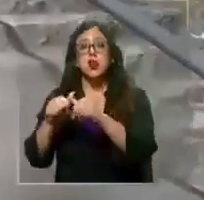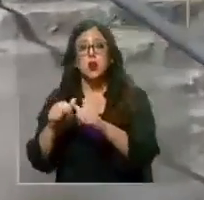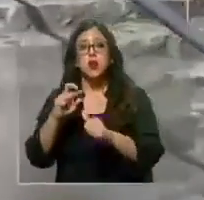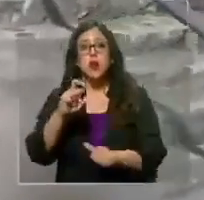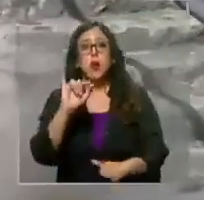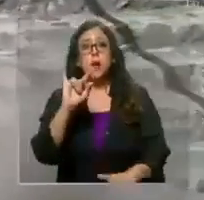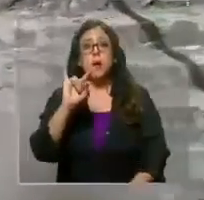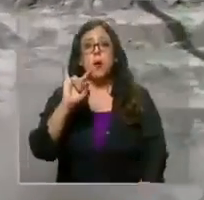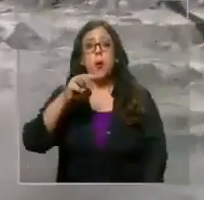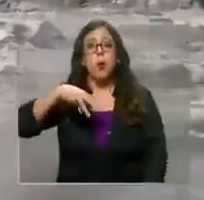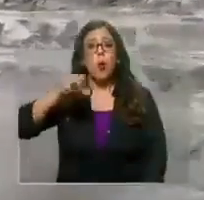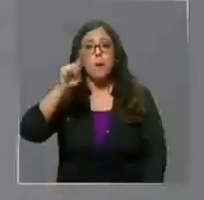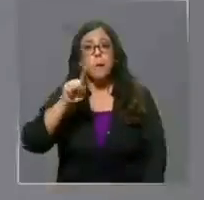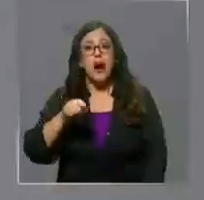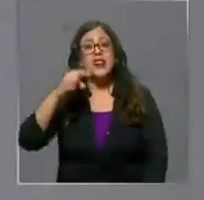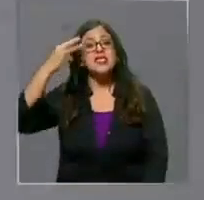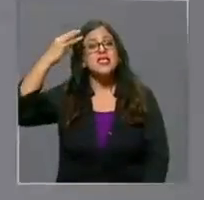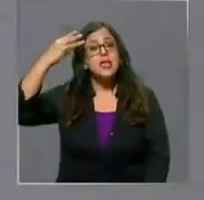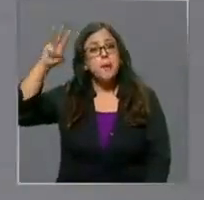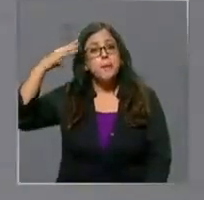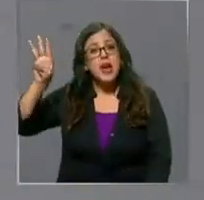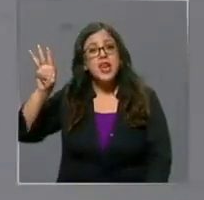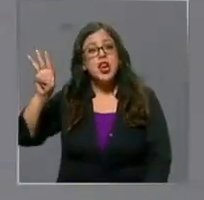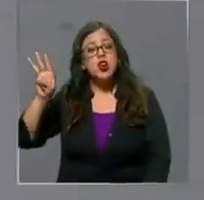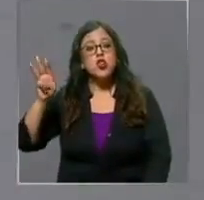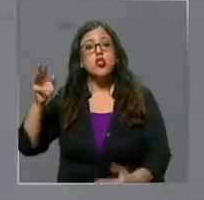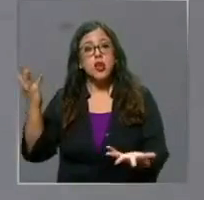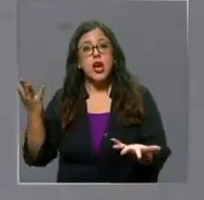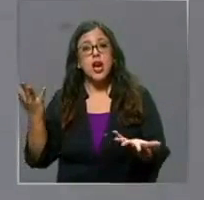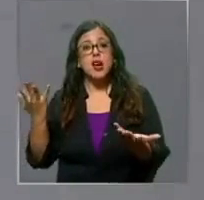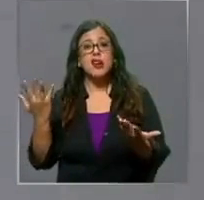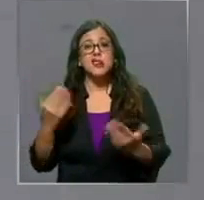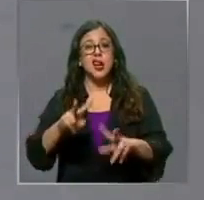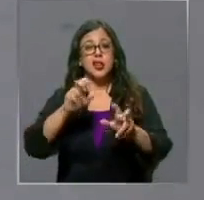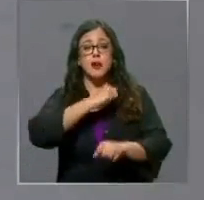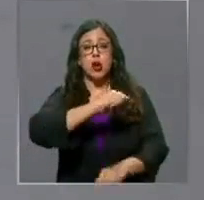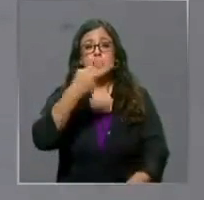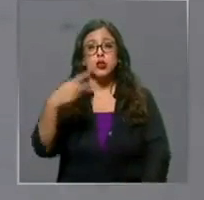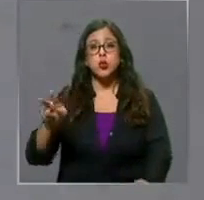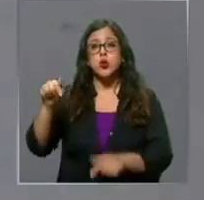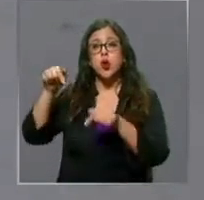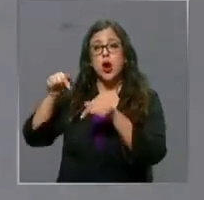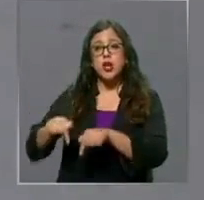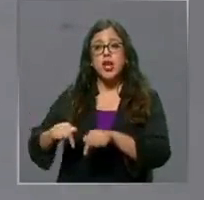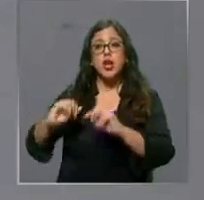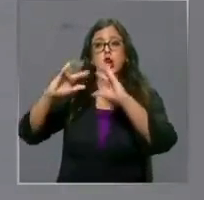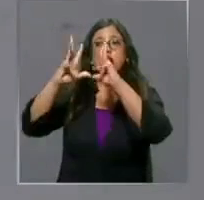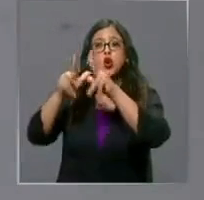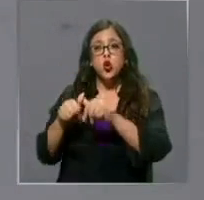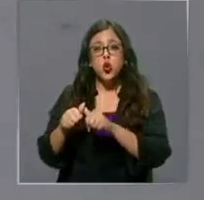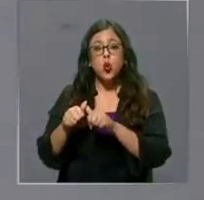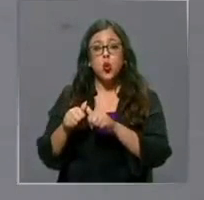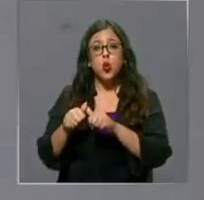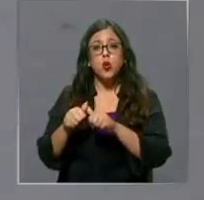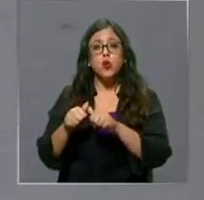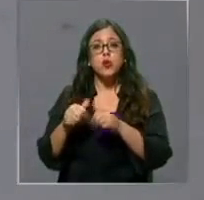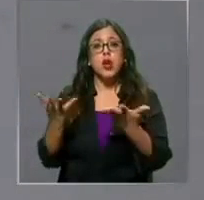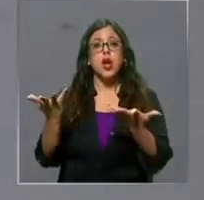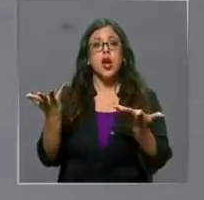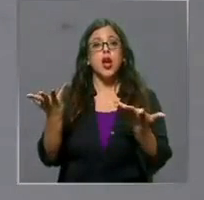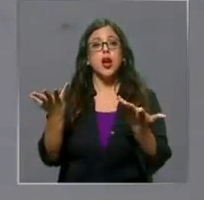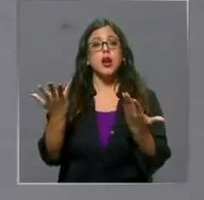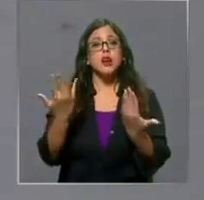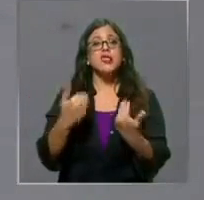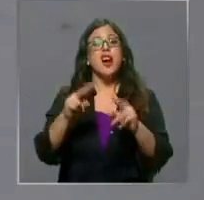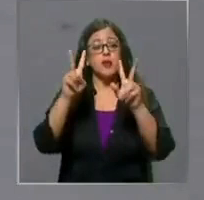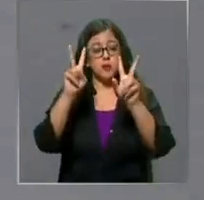acciones más severas en su contra. El Club Universidad Nacional ha tomado la decisión de rescindir con